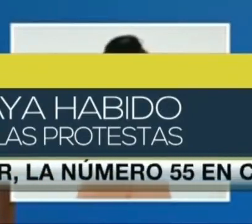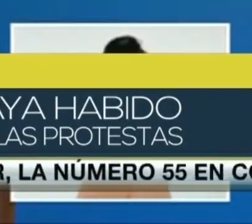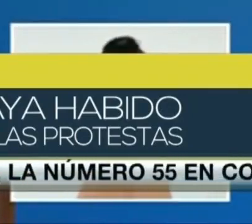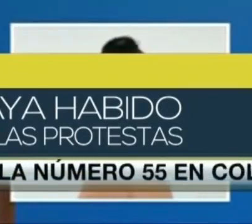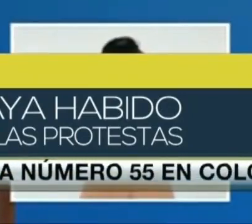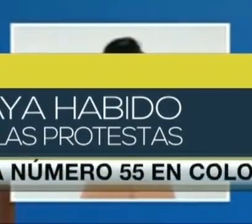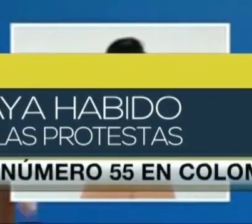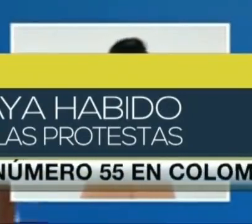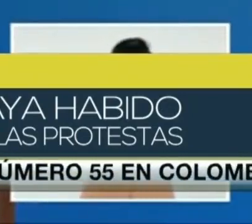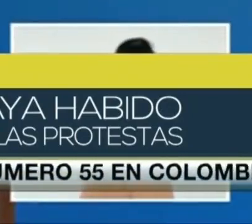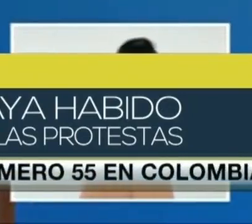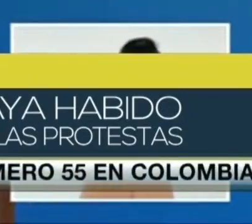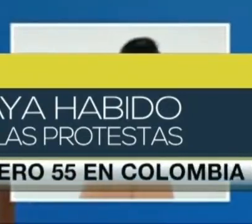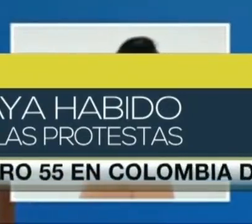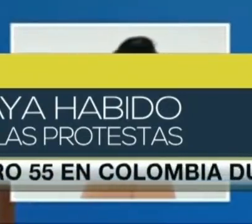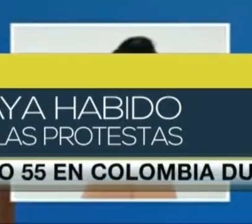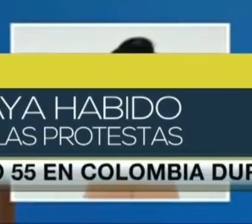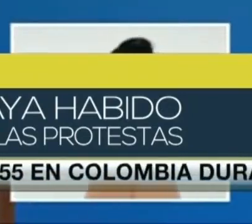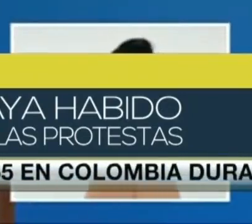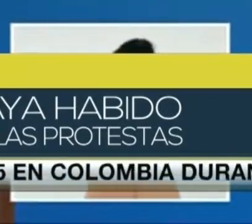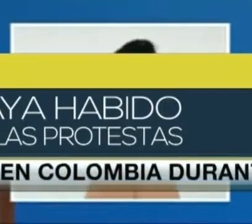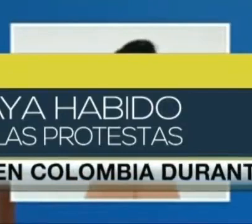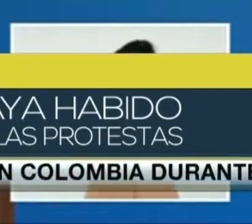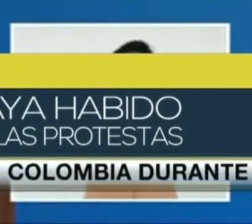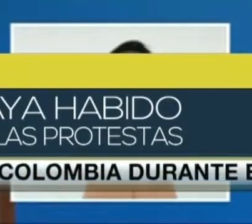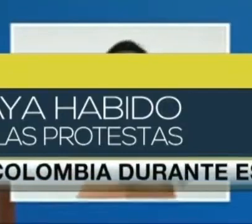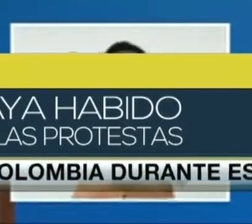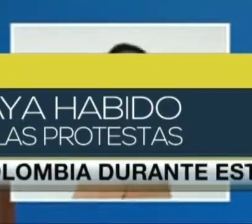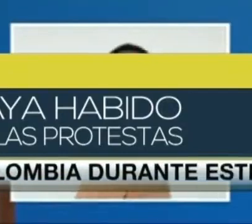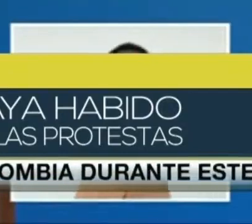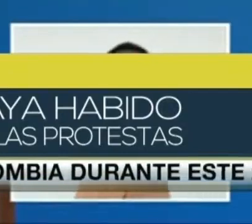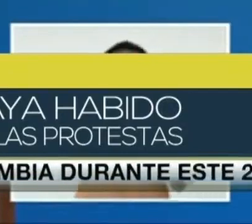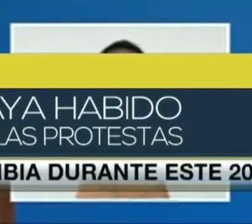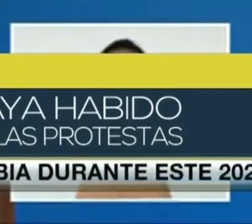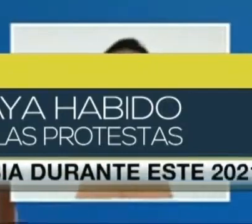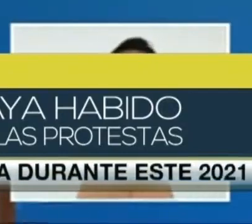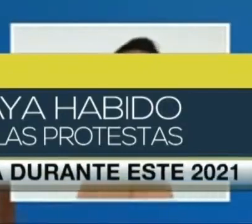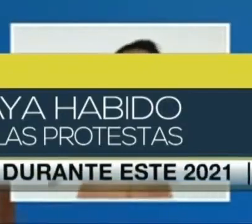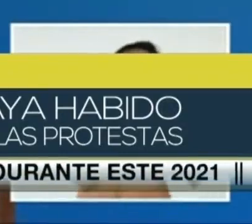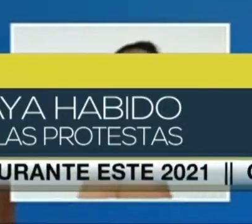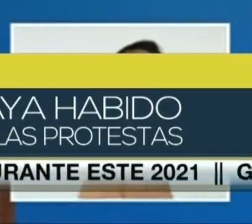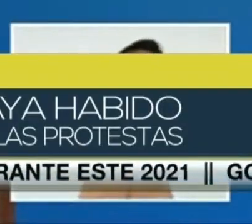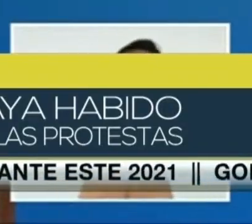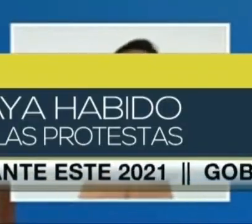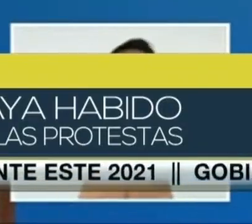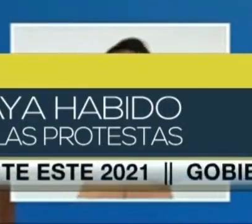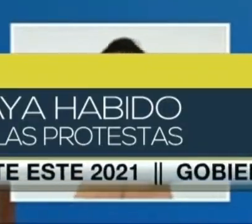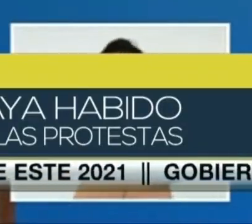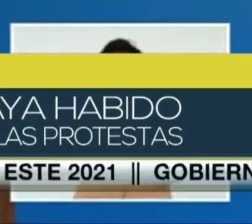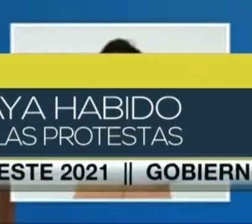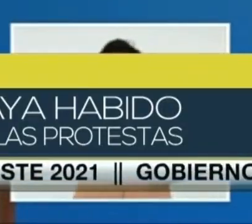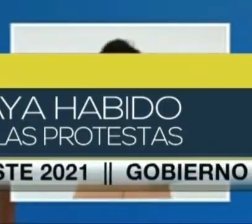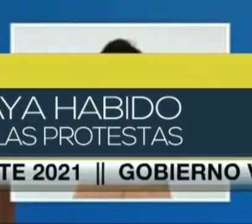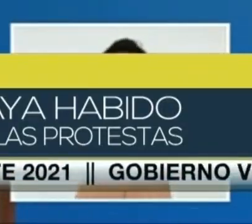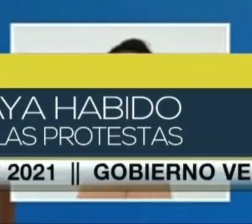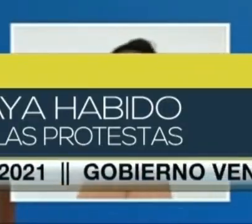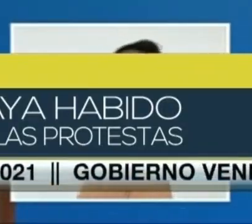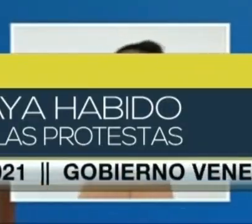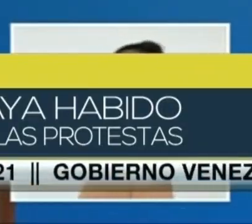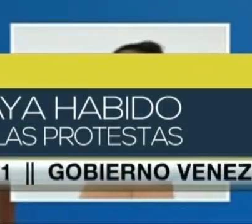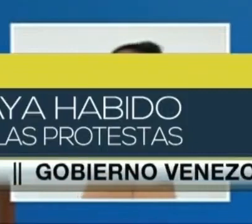de telecomunicaciones es el bloqueo de los Estados Unidos a Cuba, es la manipulación